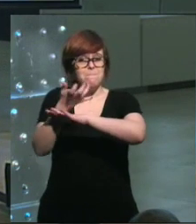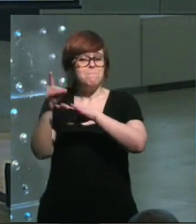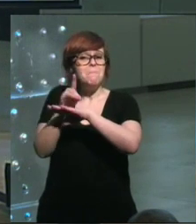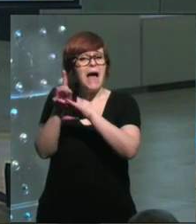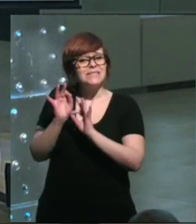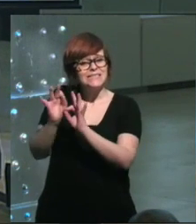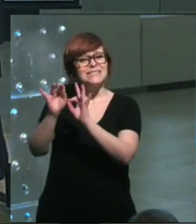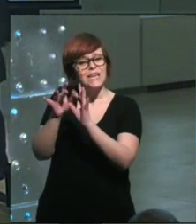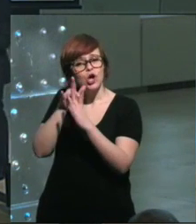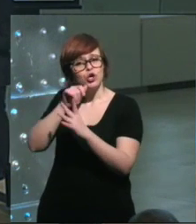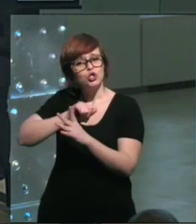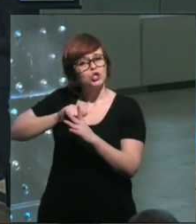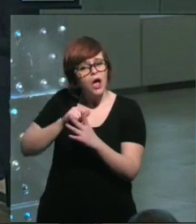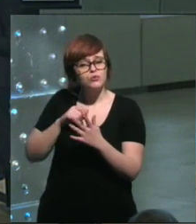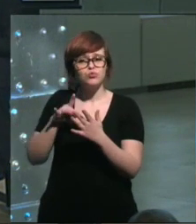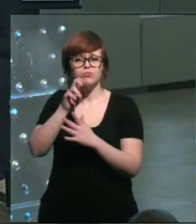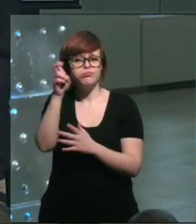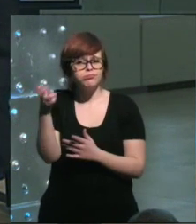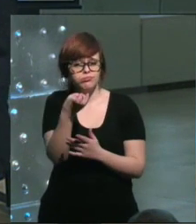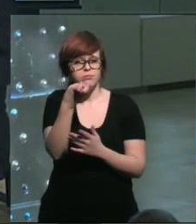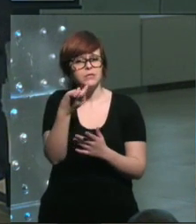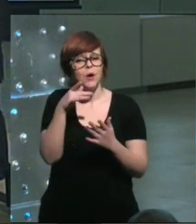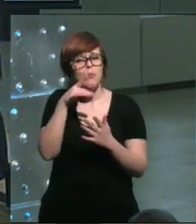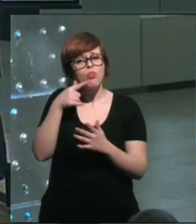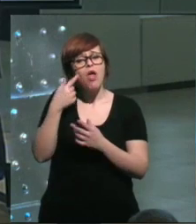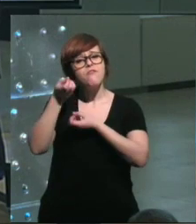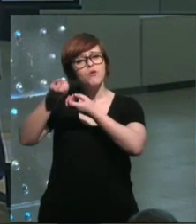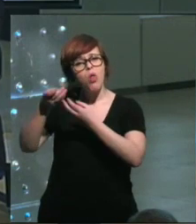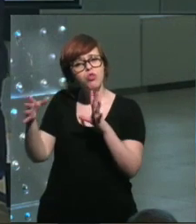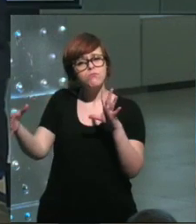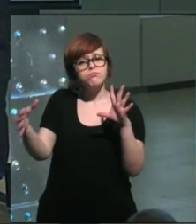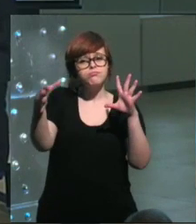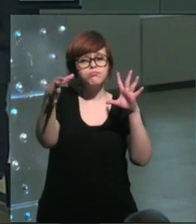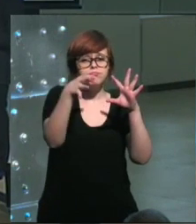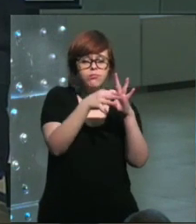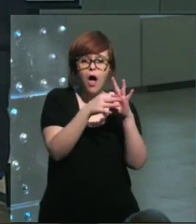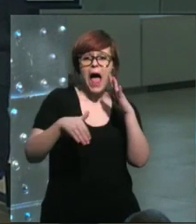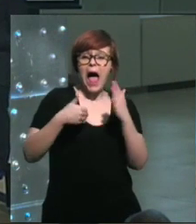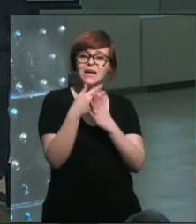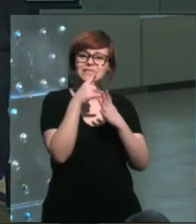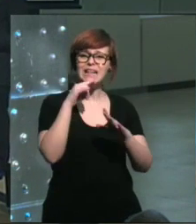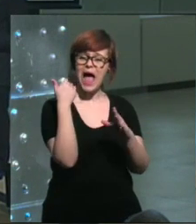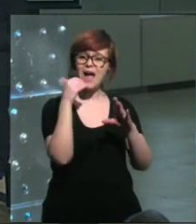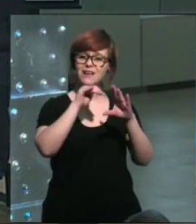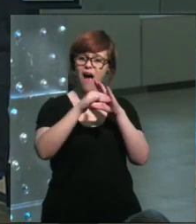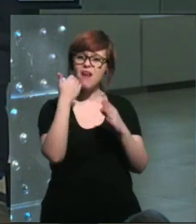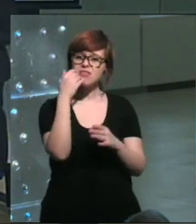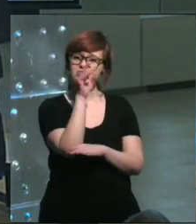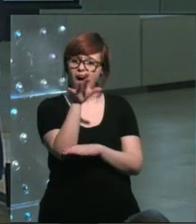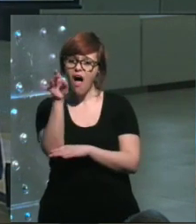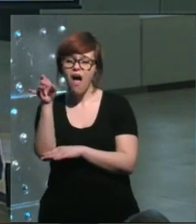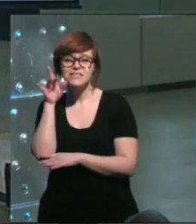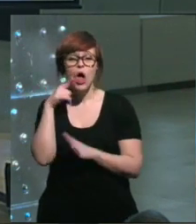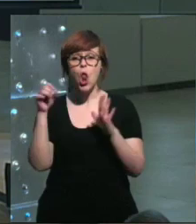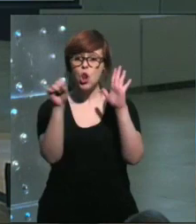dentro de Facebook la información a esta base de datos y podían enviar cartas con el logo de Obama a cada una de esas